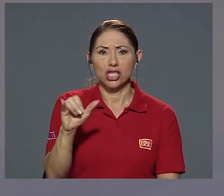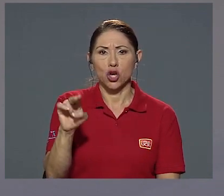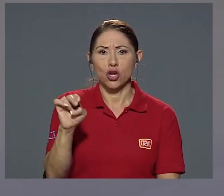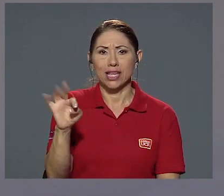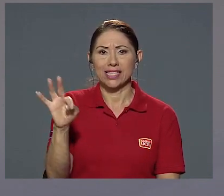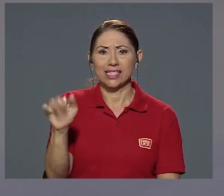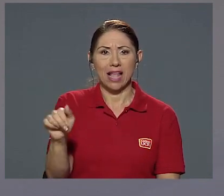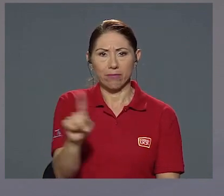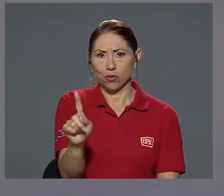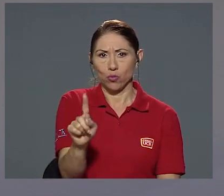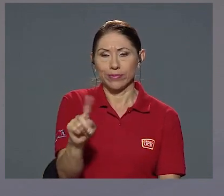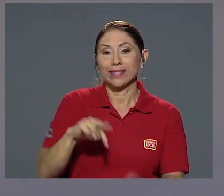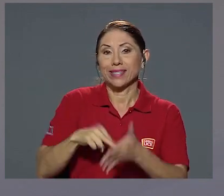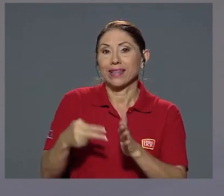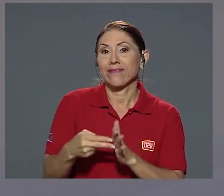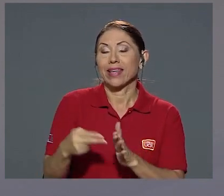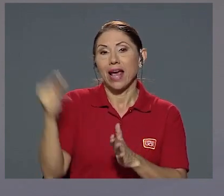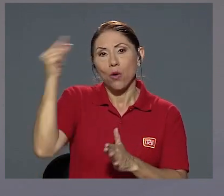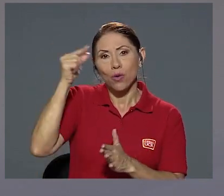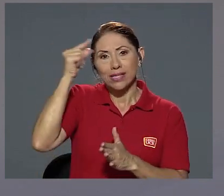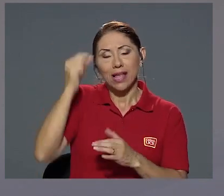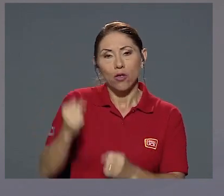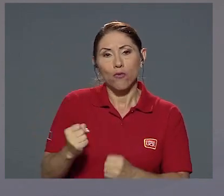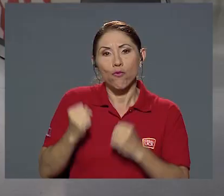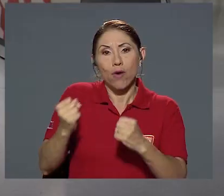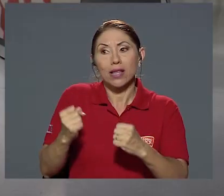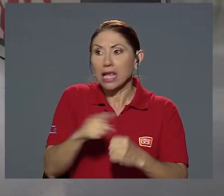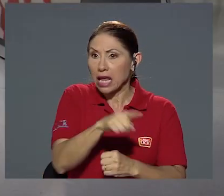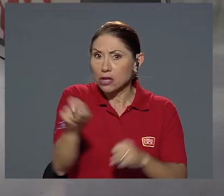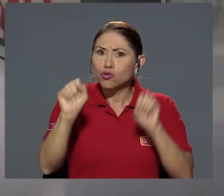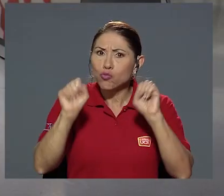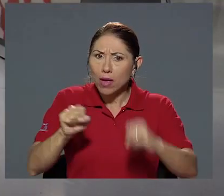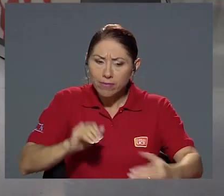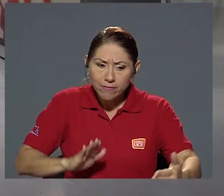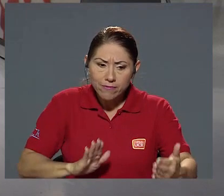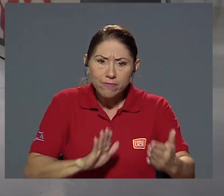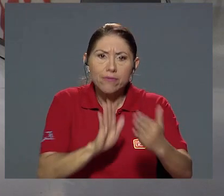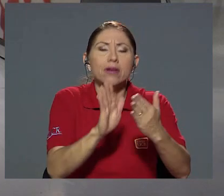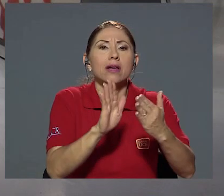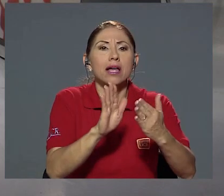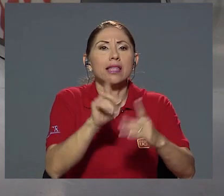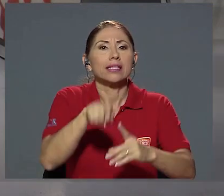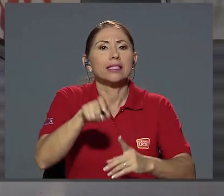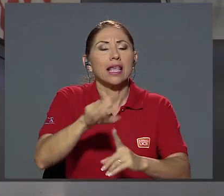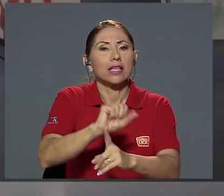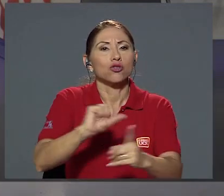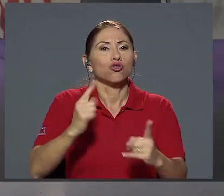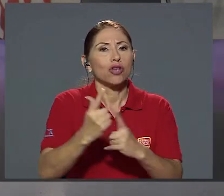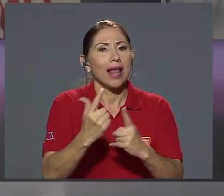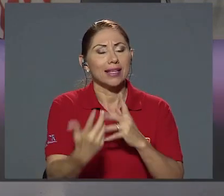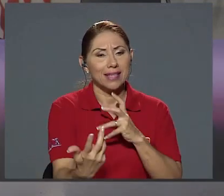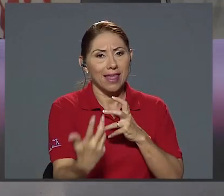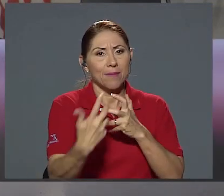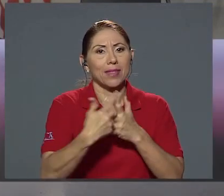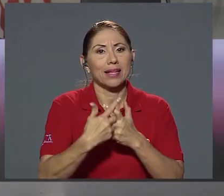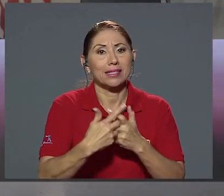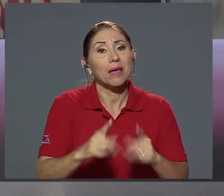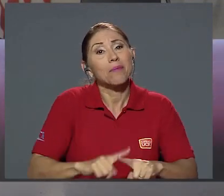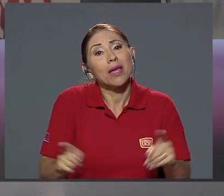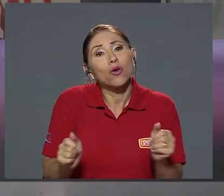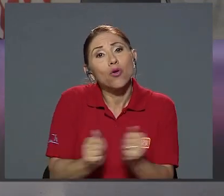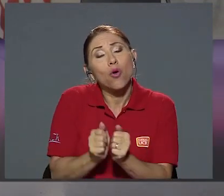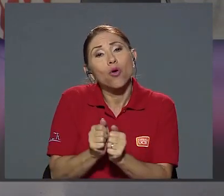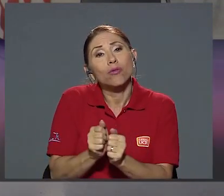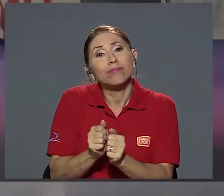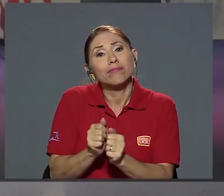son más capaces de lidiar con las necesidades sociales y de adaptarse a las necesidades sociales, mientras que con